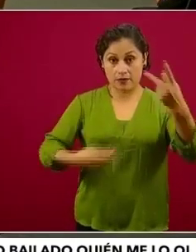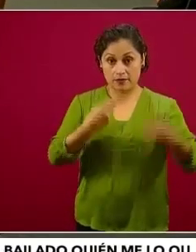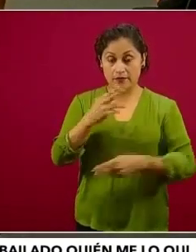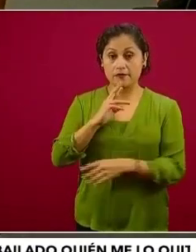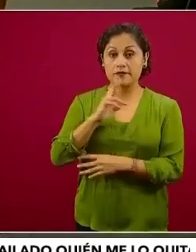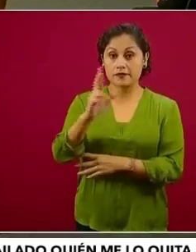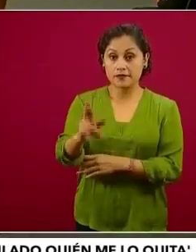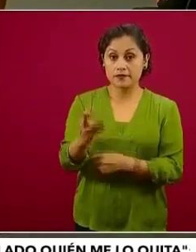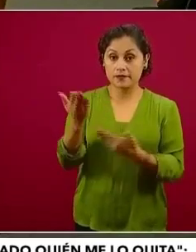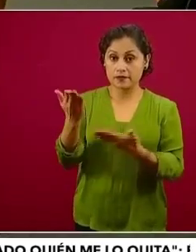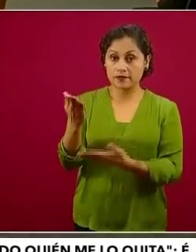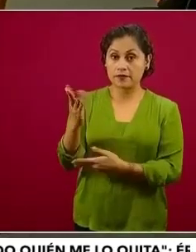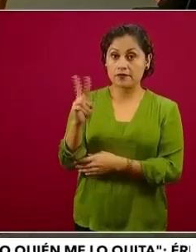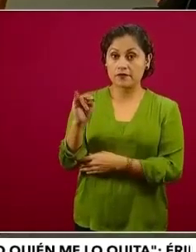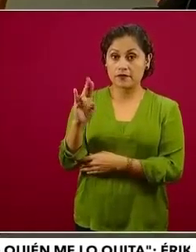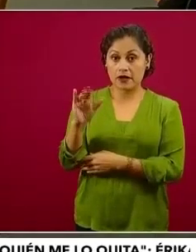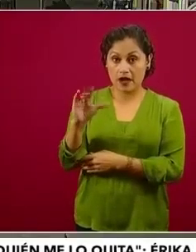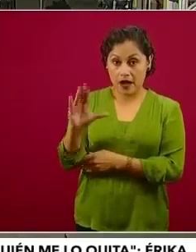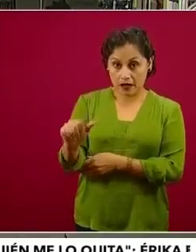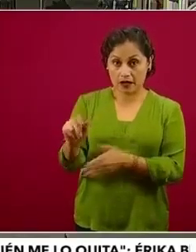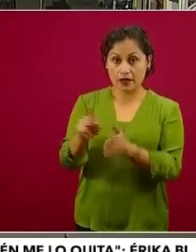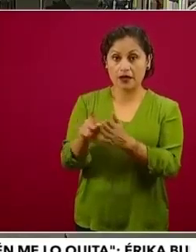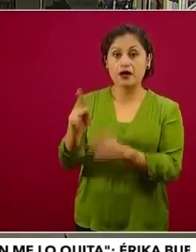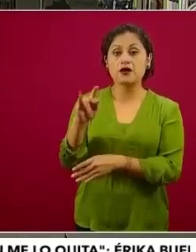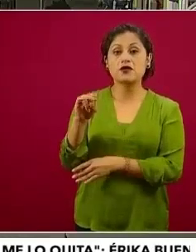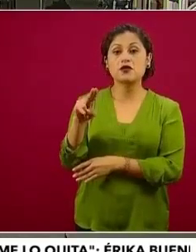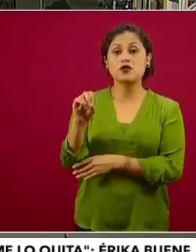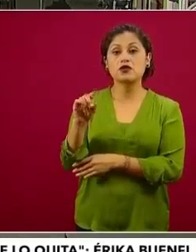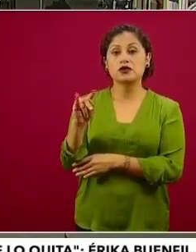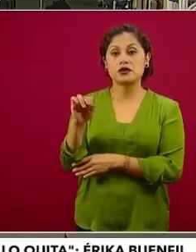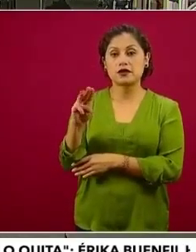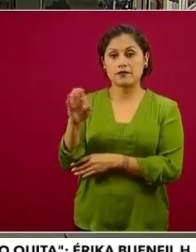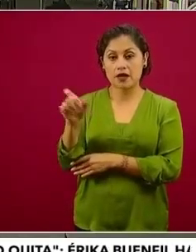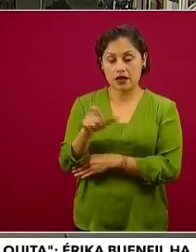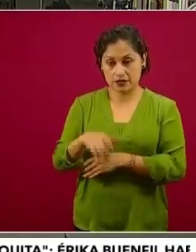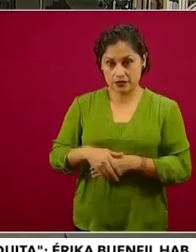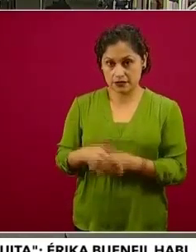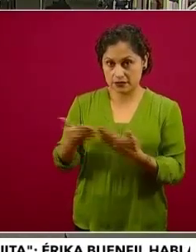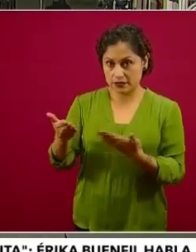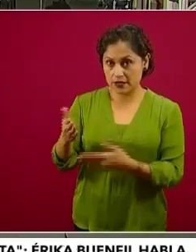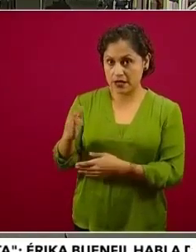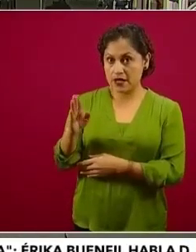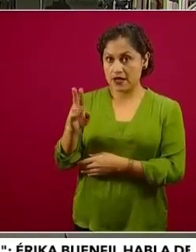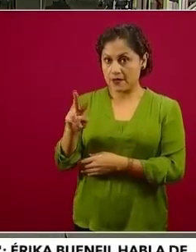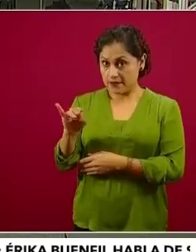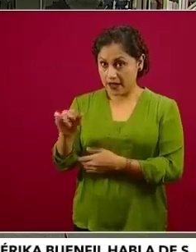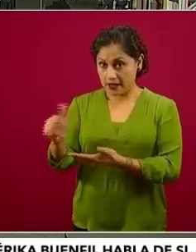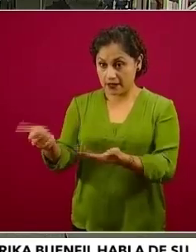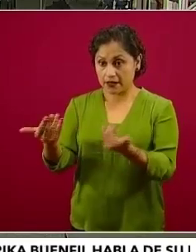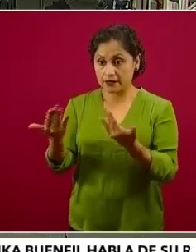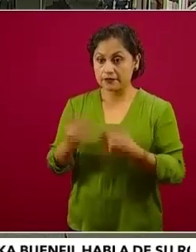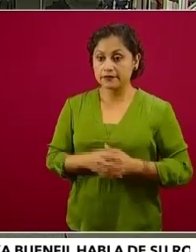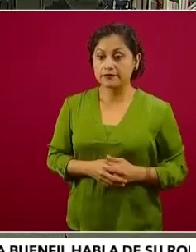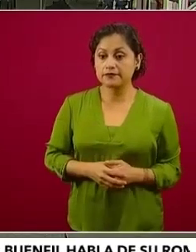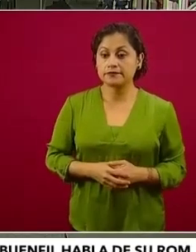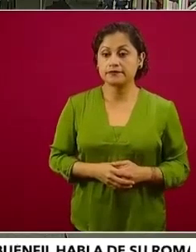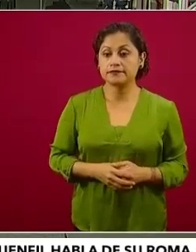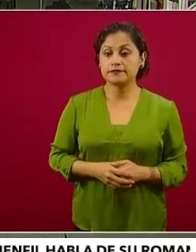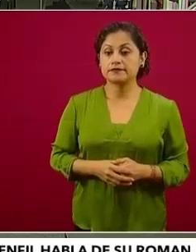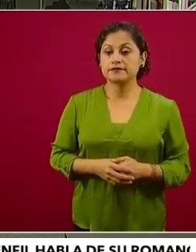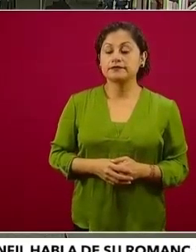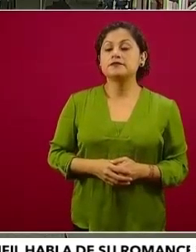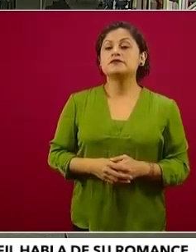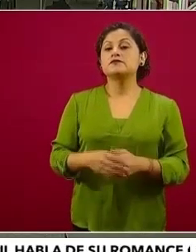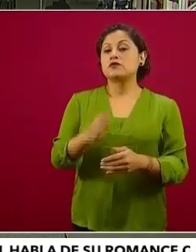respuestas. Bianca Aguirre, Notimex, adelante, por favor. Blanca Valadez. Gracias, buenas noches. Usted. Por